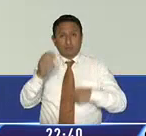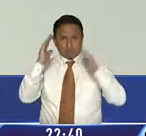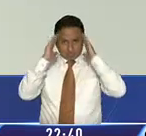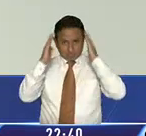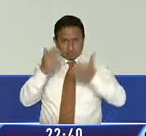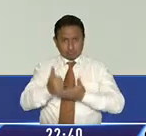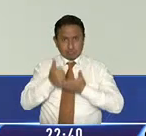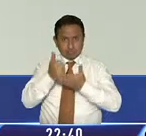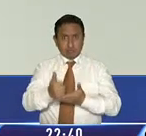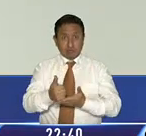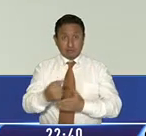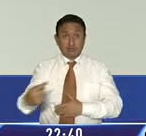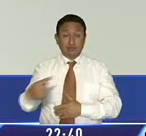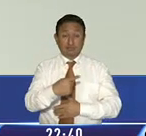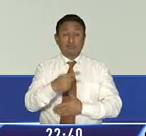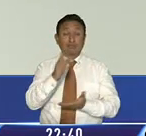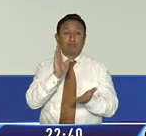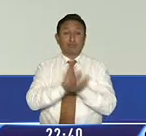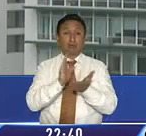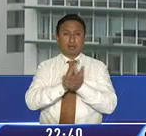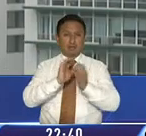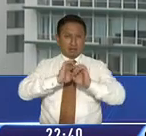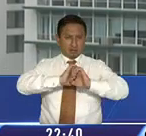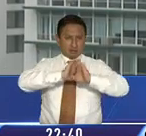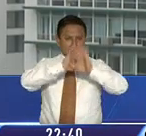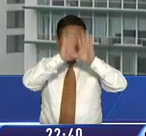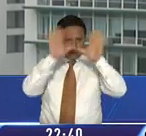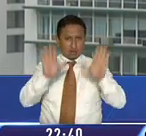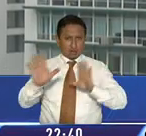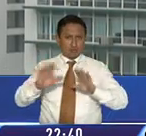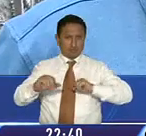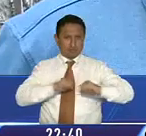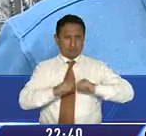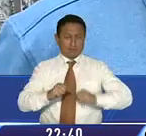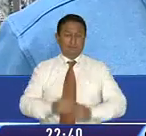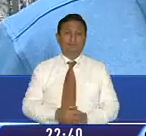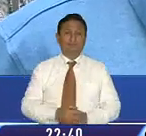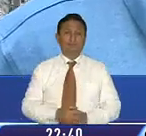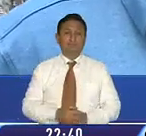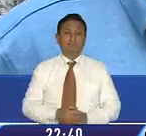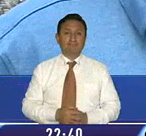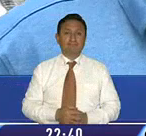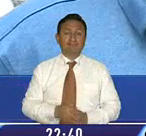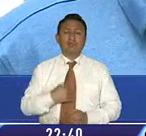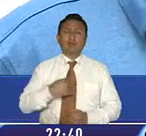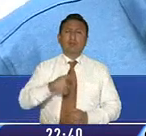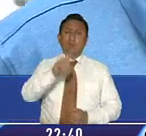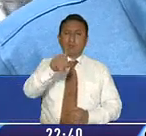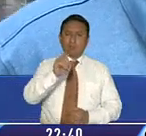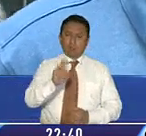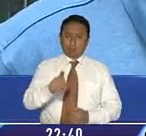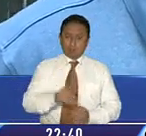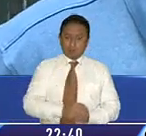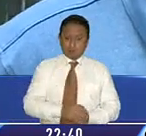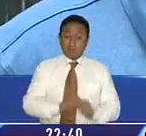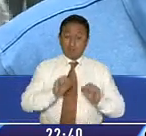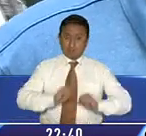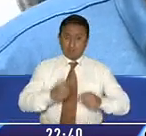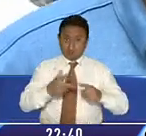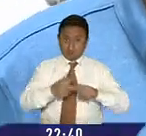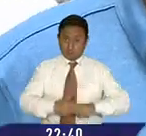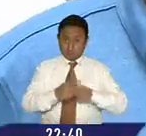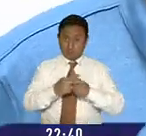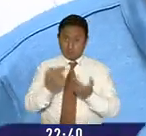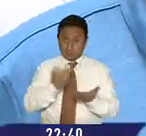y la transparencia en el Instituto Ecuatoriano de Seguridad Social, IES. Pero de alguna forma sí es saludable de que ya se dé inicio a